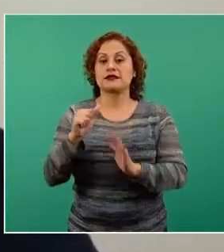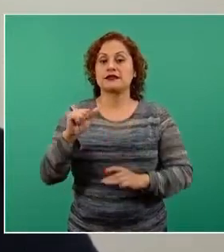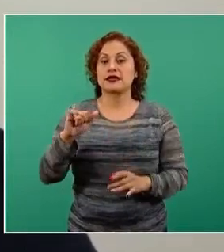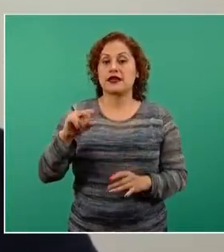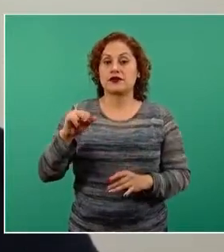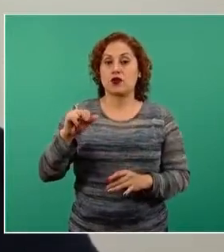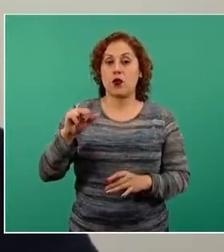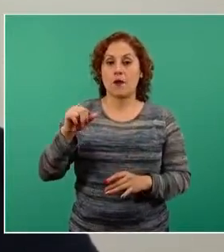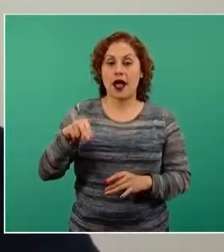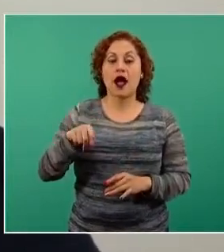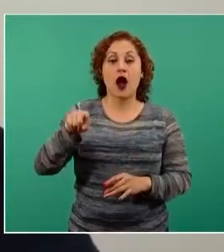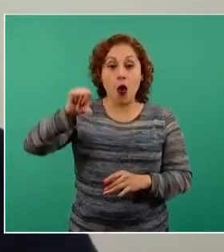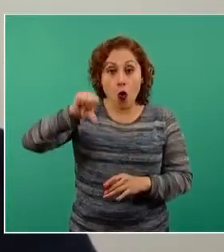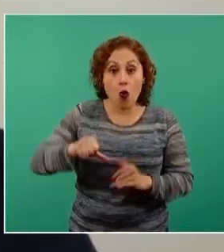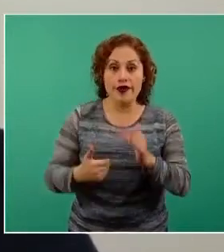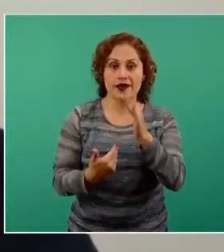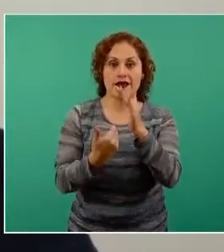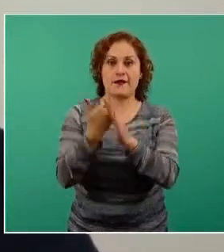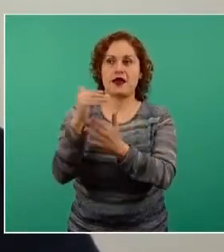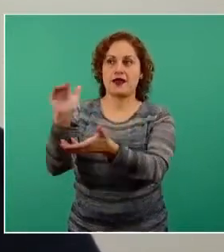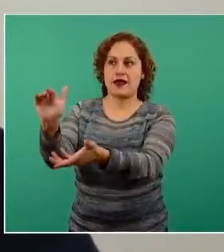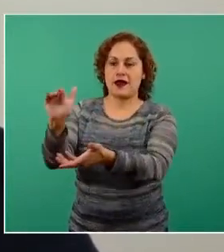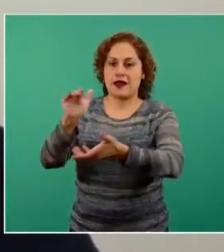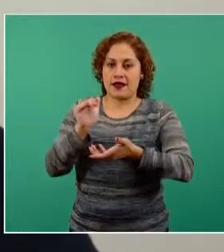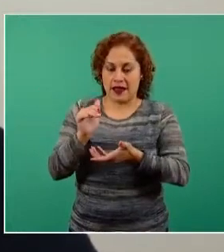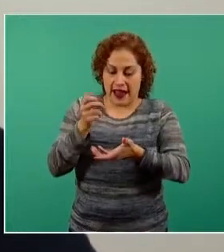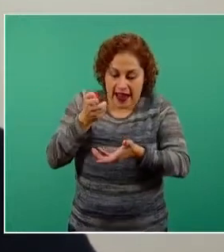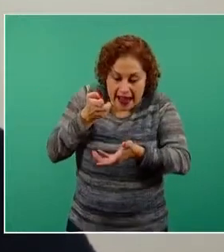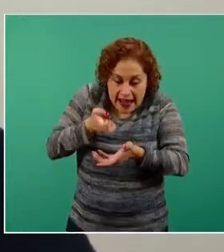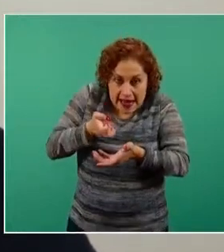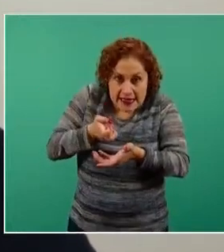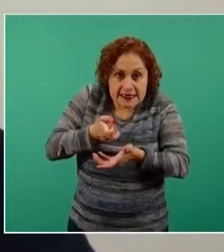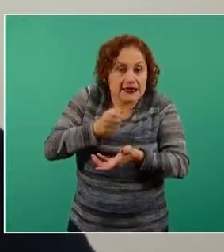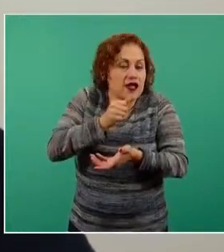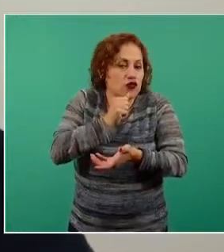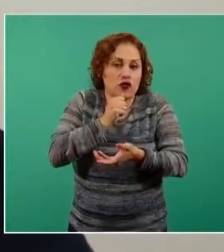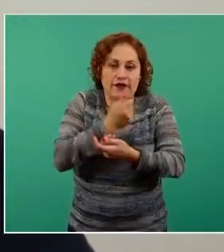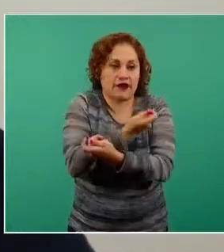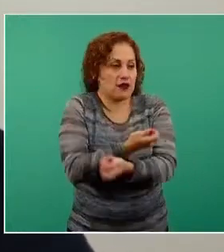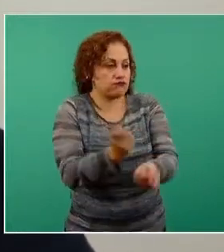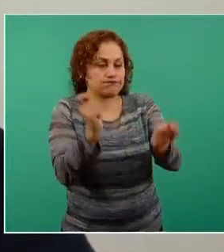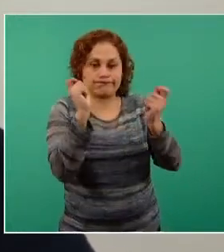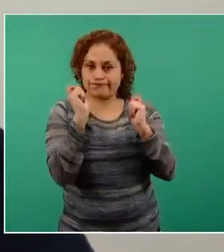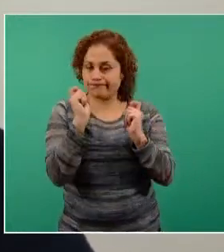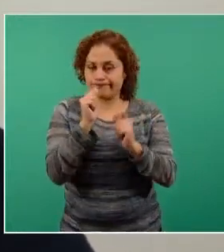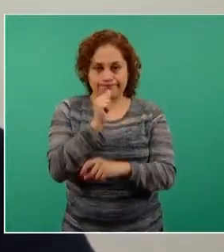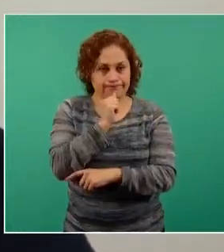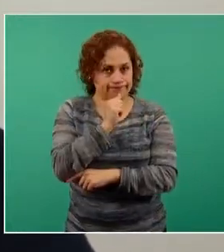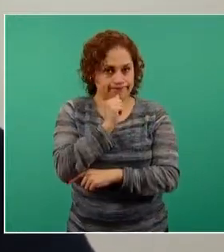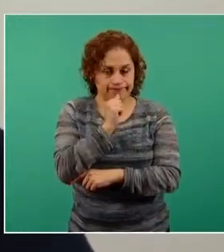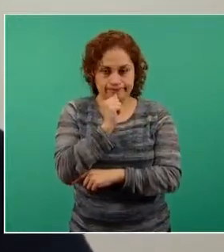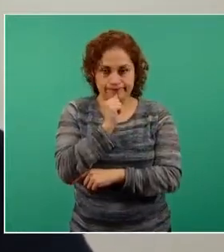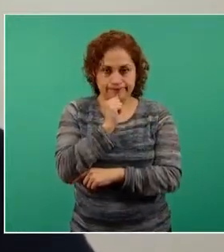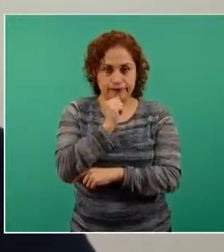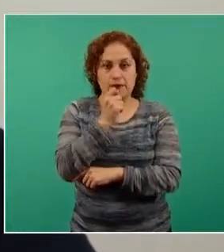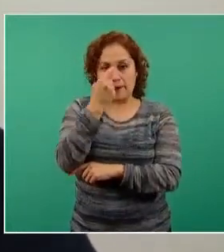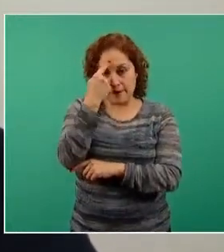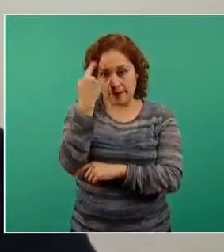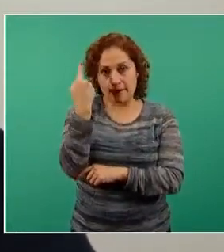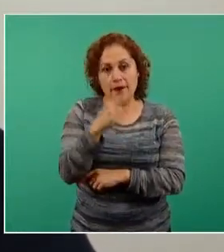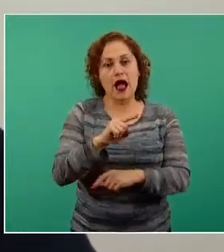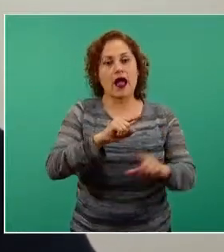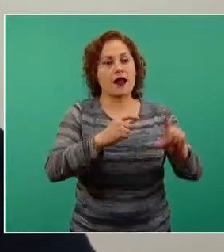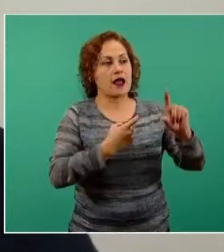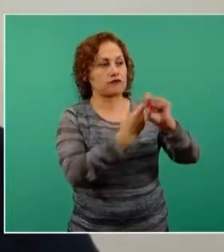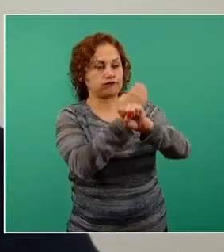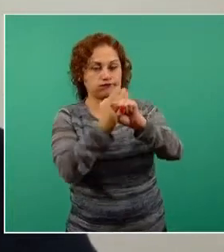día de hoy en la mañana. Es decir, esta todavía ni siquiera ha salido todavía a su distribución a las entidades federativas, pero aún